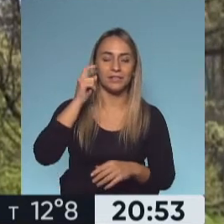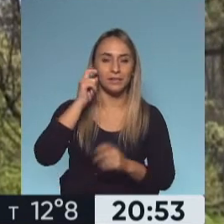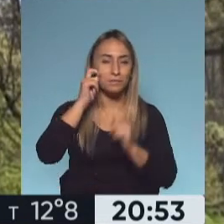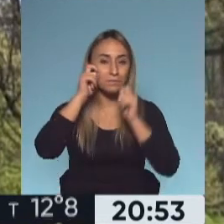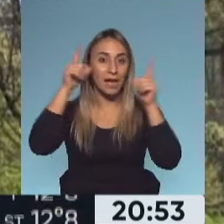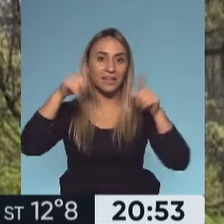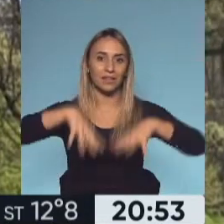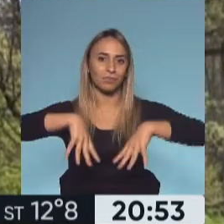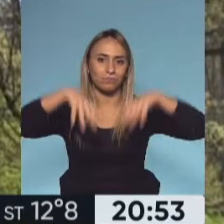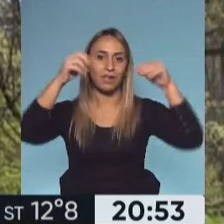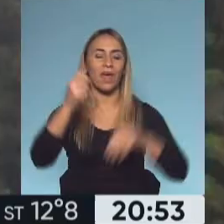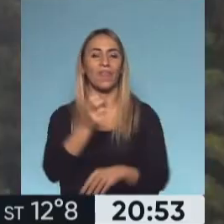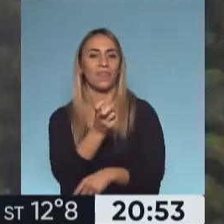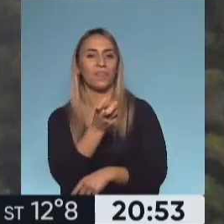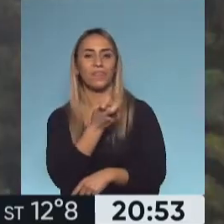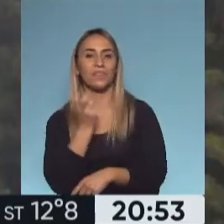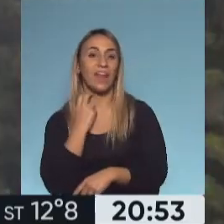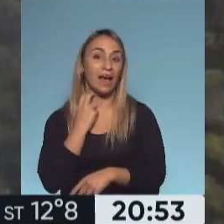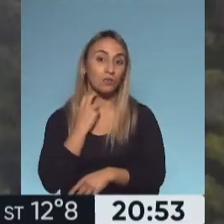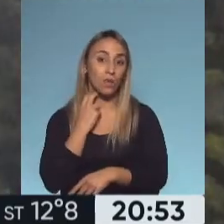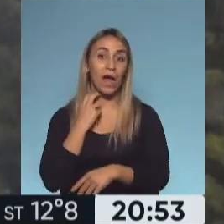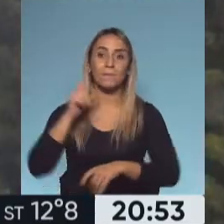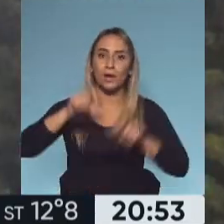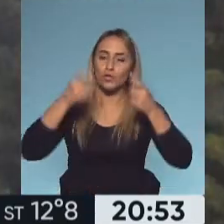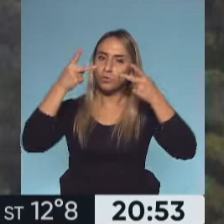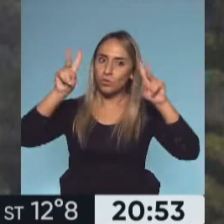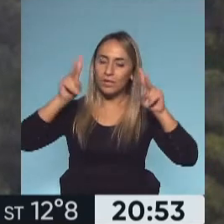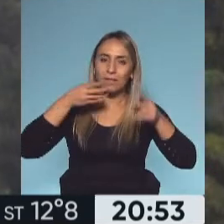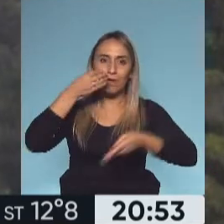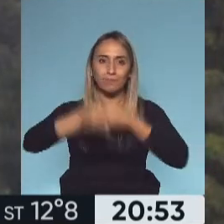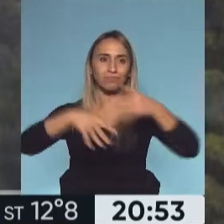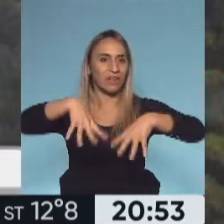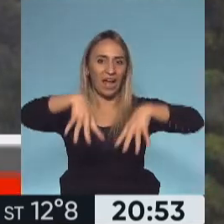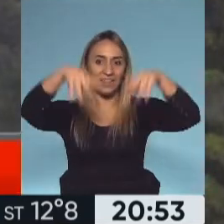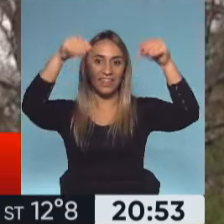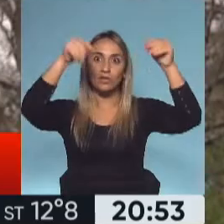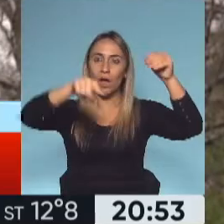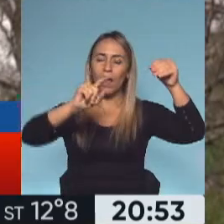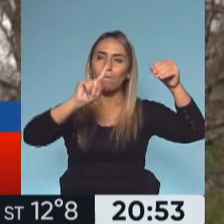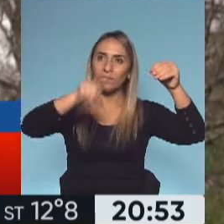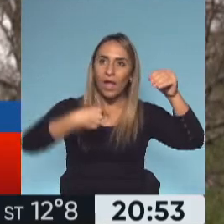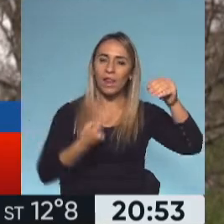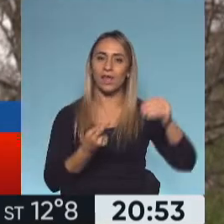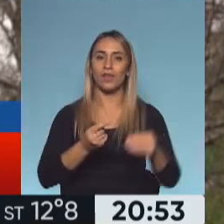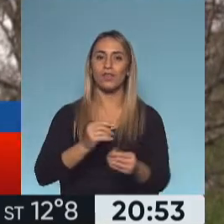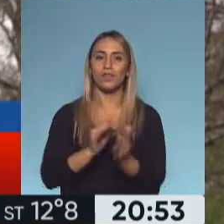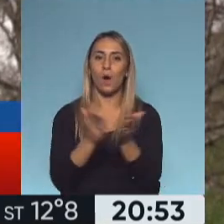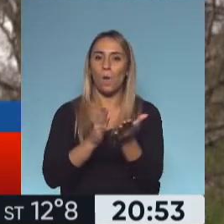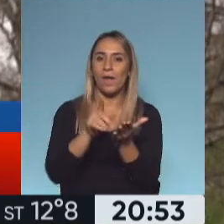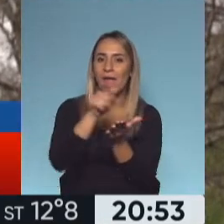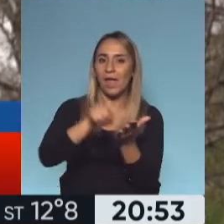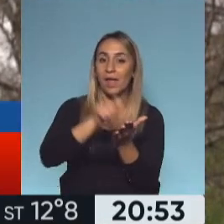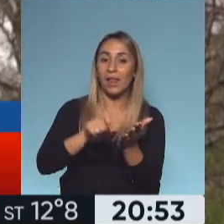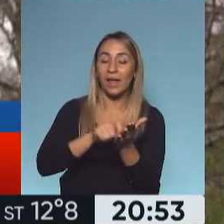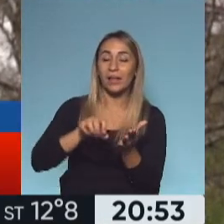de Drácula. No me digas. Turistas, visitantes del castillo que inspiró a la novela de Drácula de Bram Stoker en